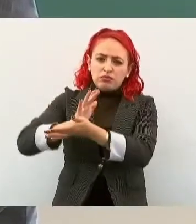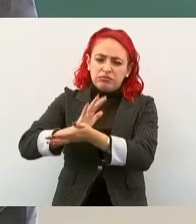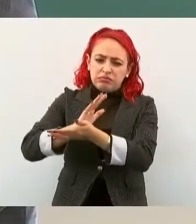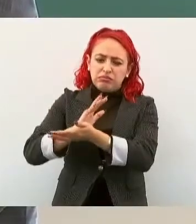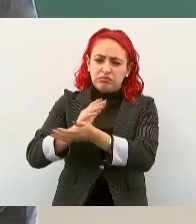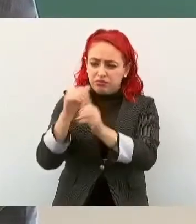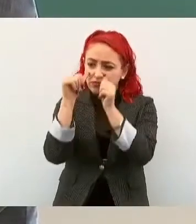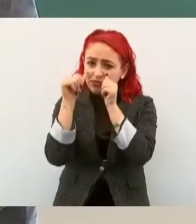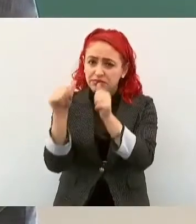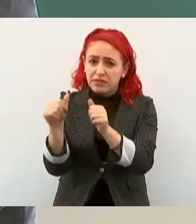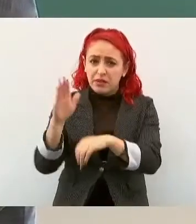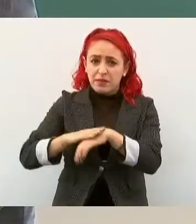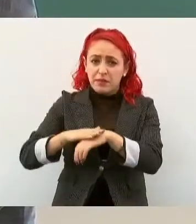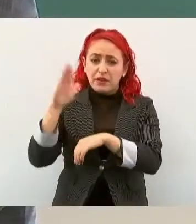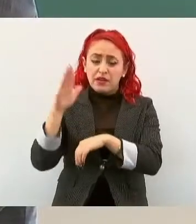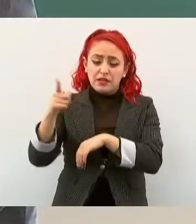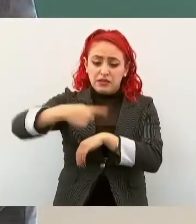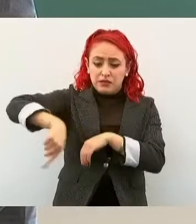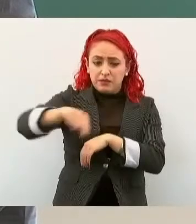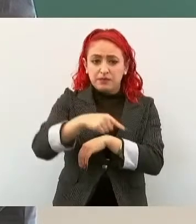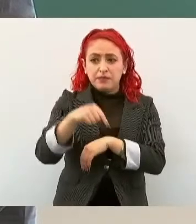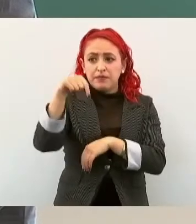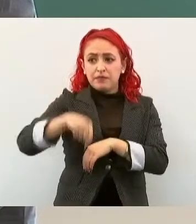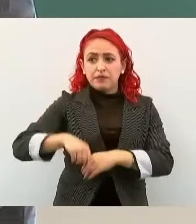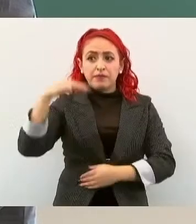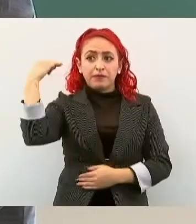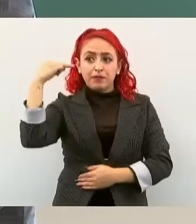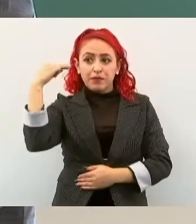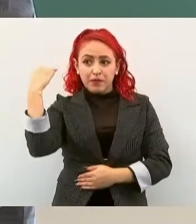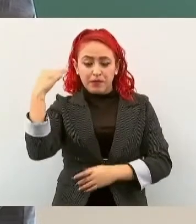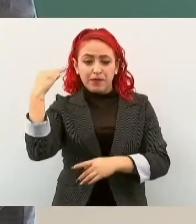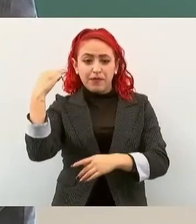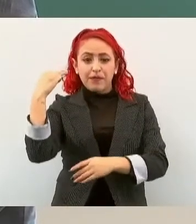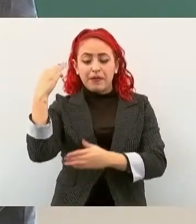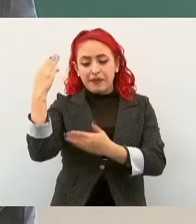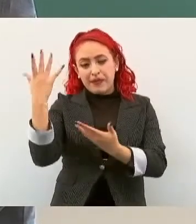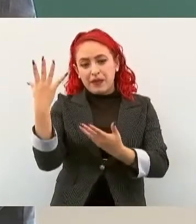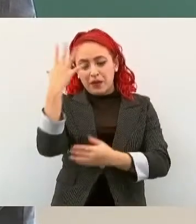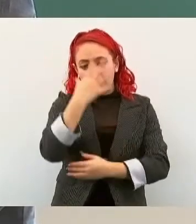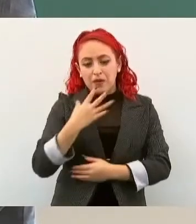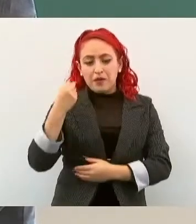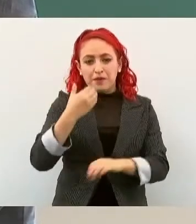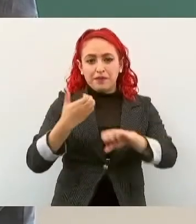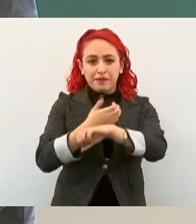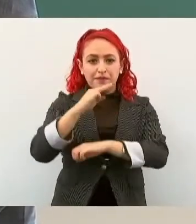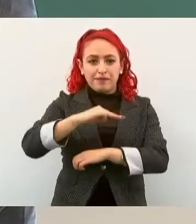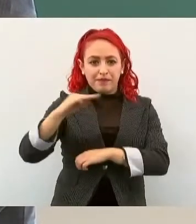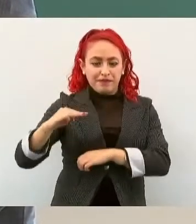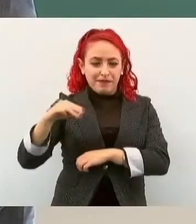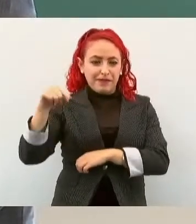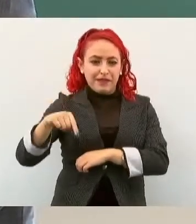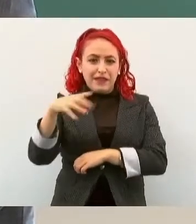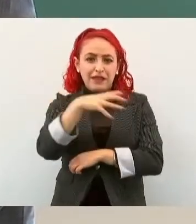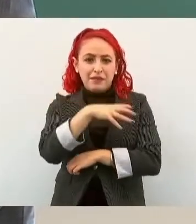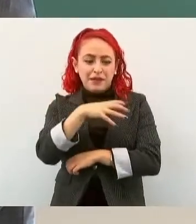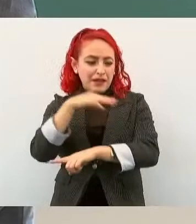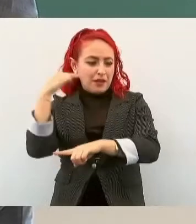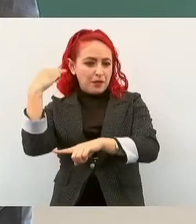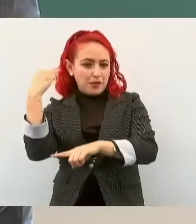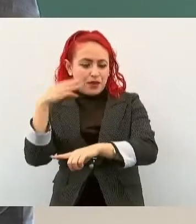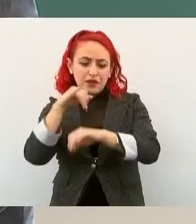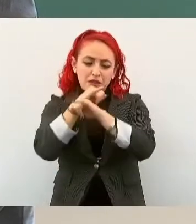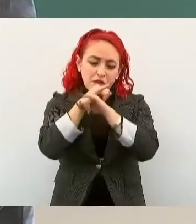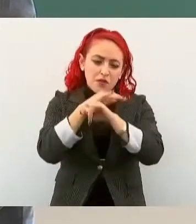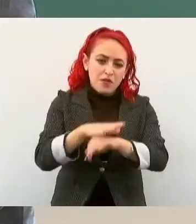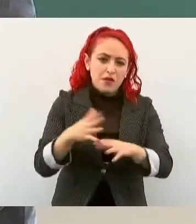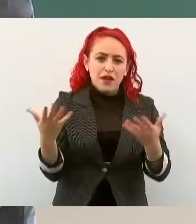discriminados. Hoy estamos en la capital, reitero, de este bello estado de Michoacán, informando